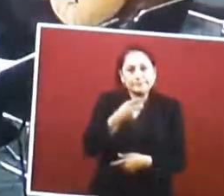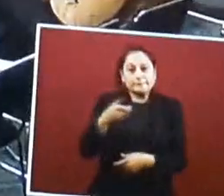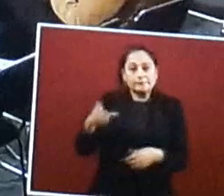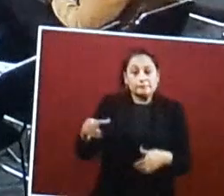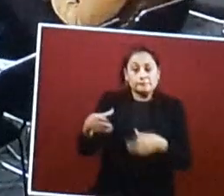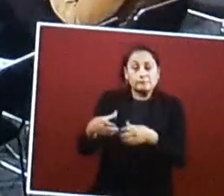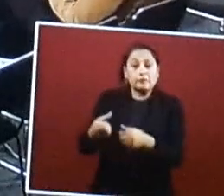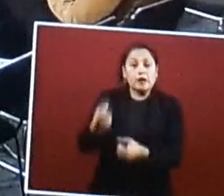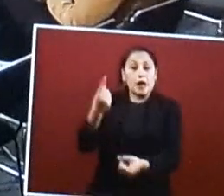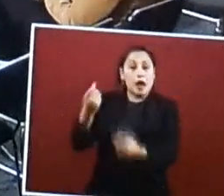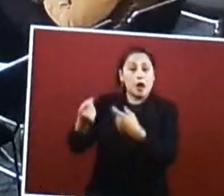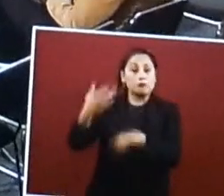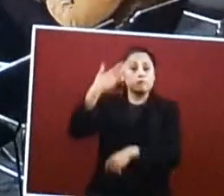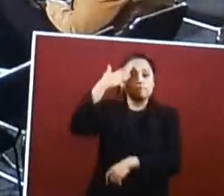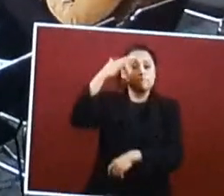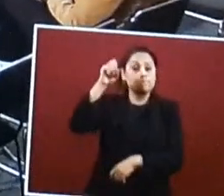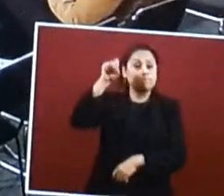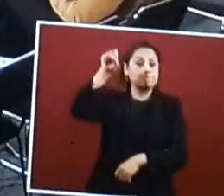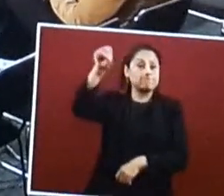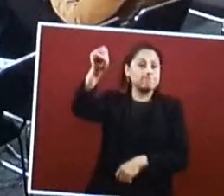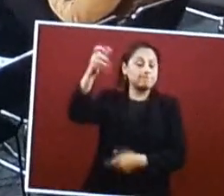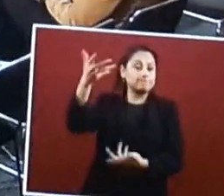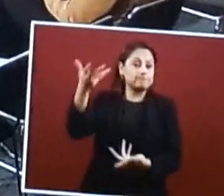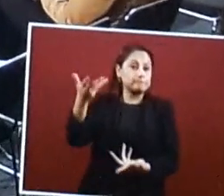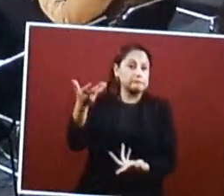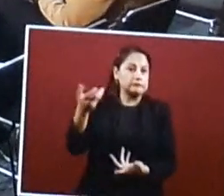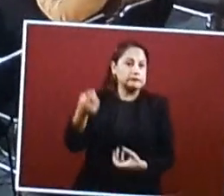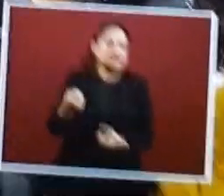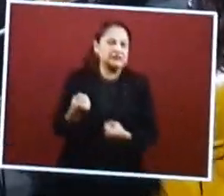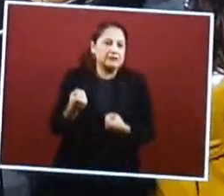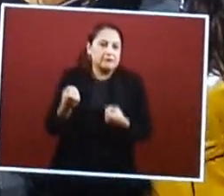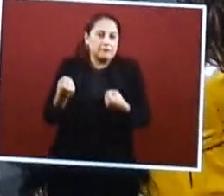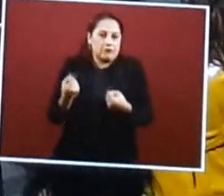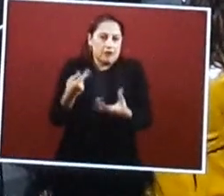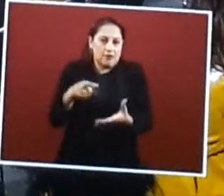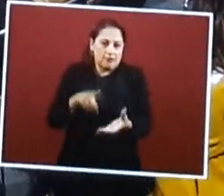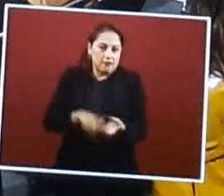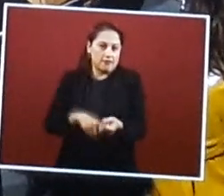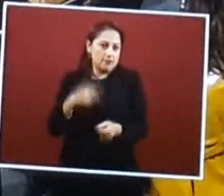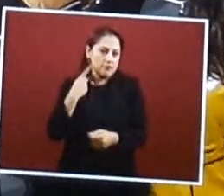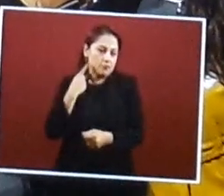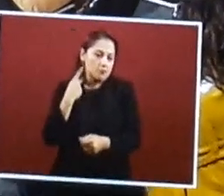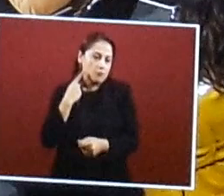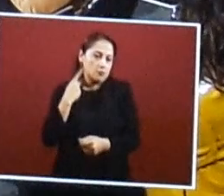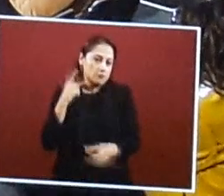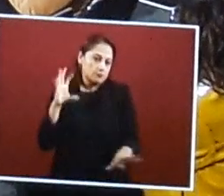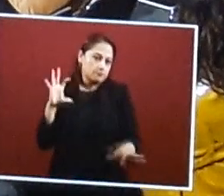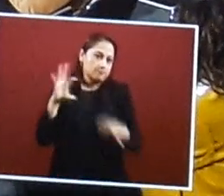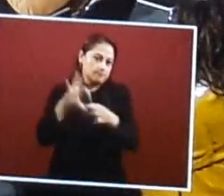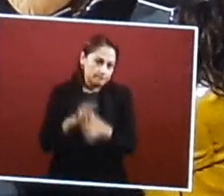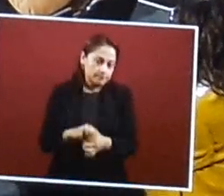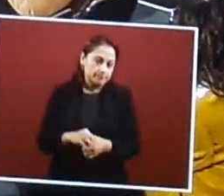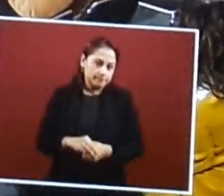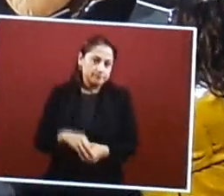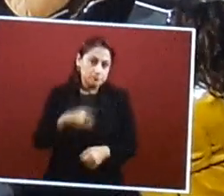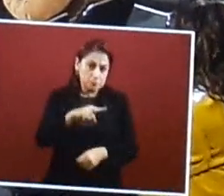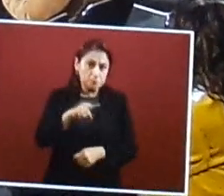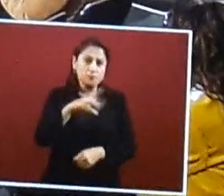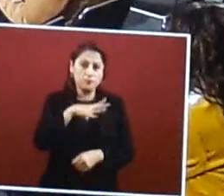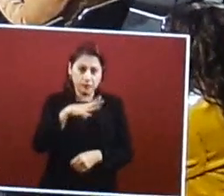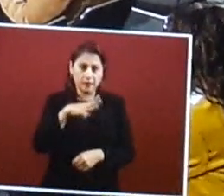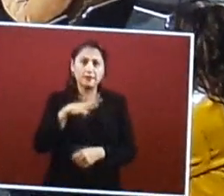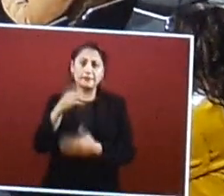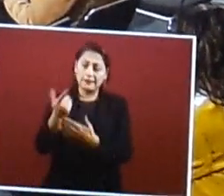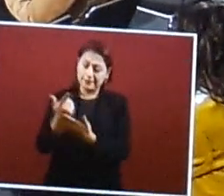empoderados económicamente y políticamente, pues empezaron a tener en sus listas a comentócratas que usted ha citado